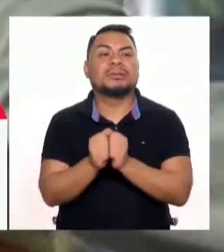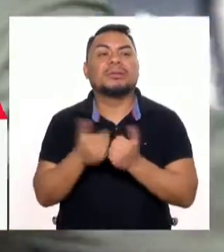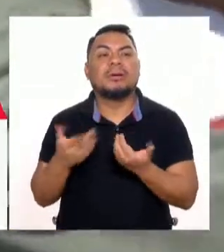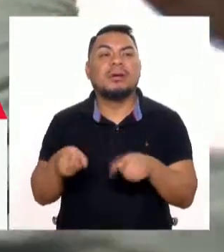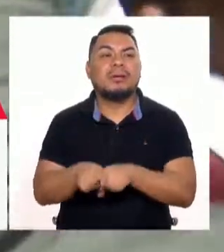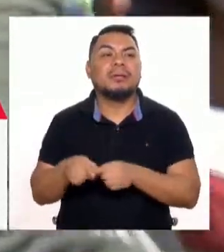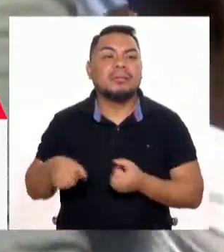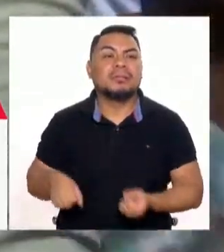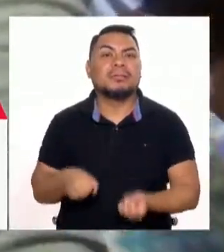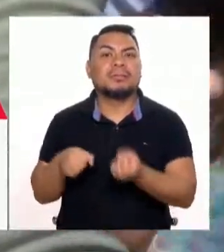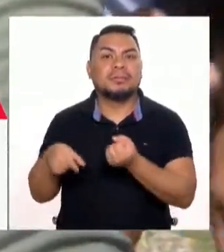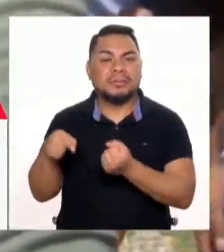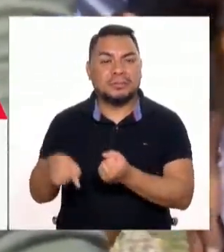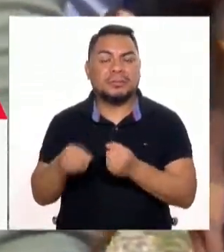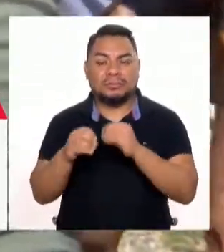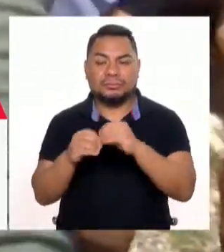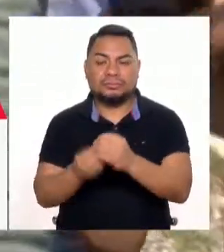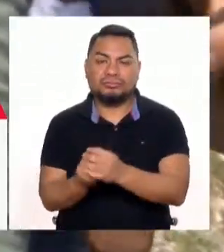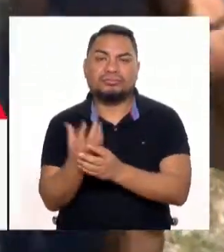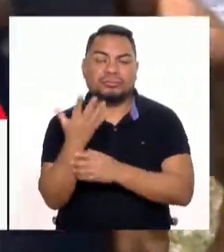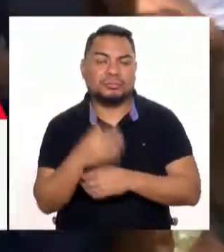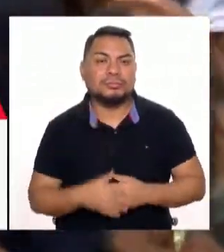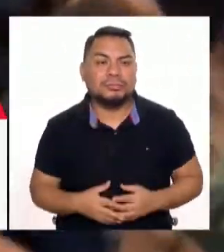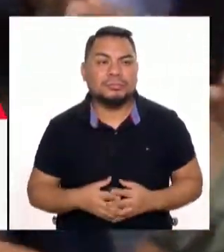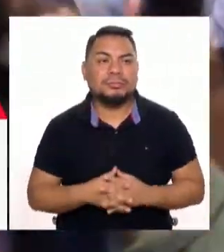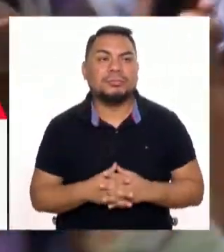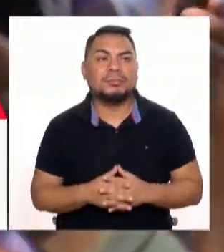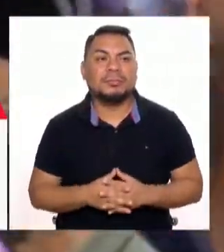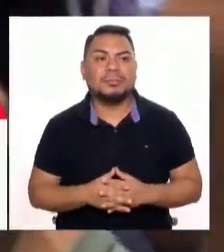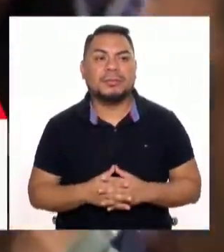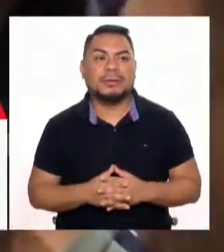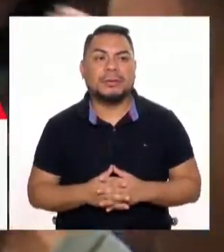se siembran y se cosechan